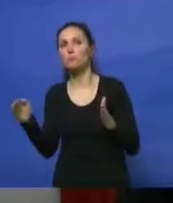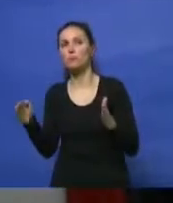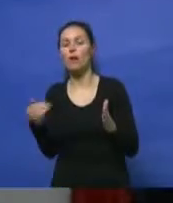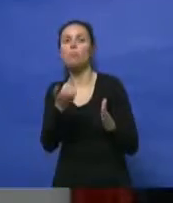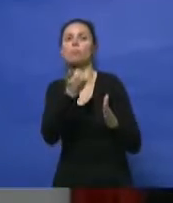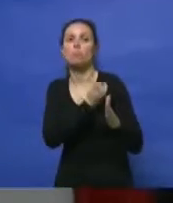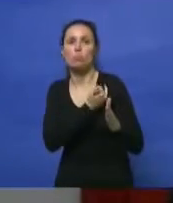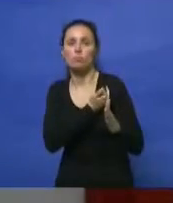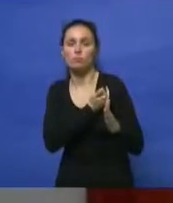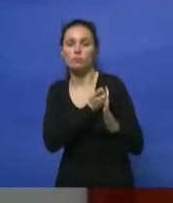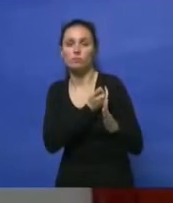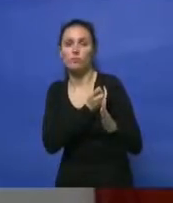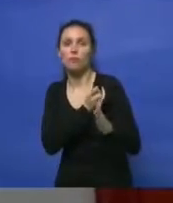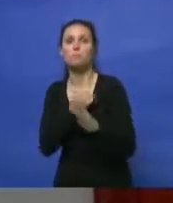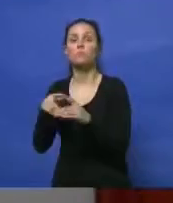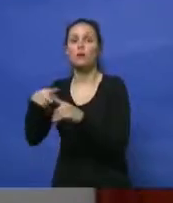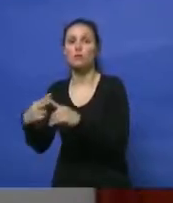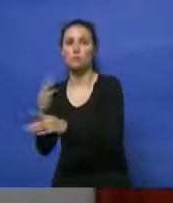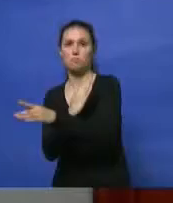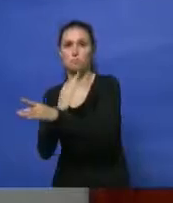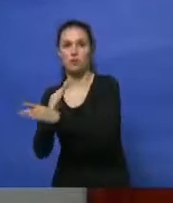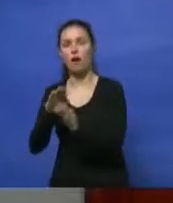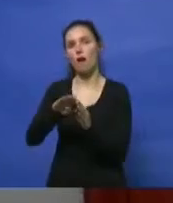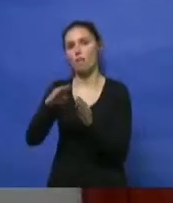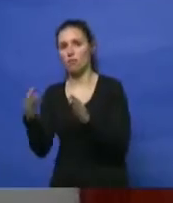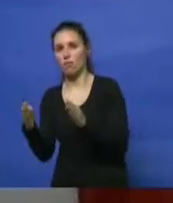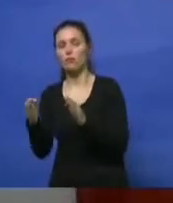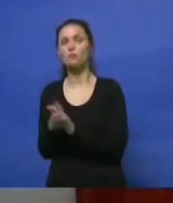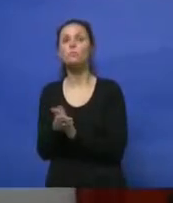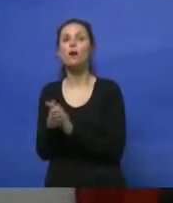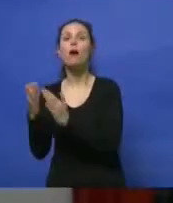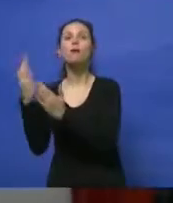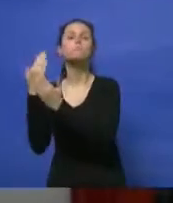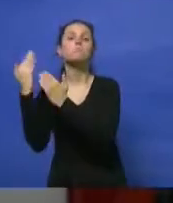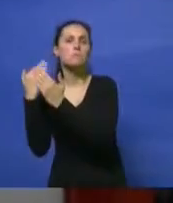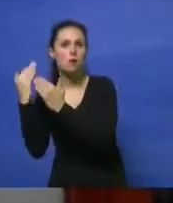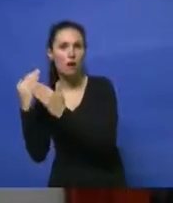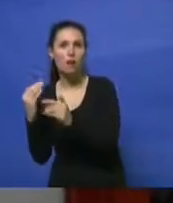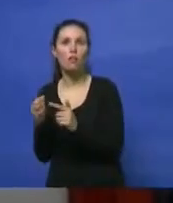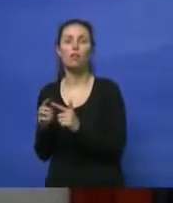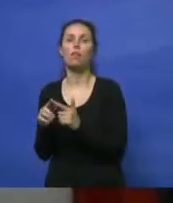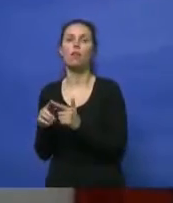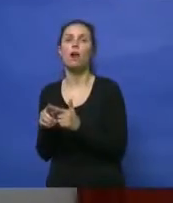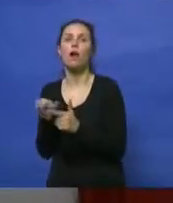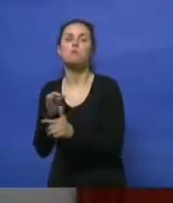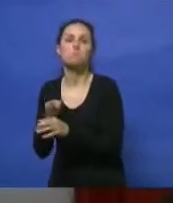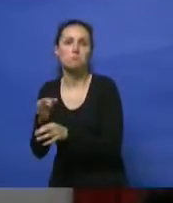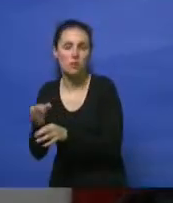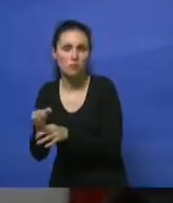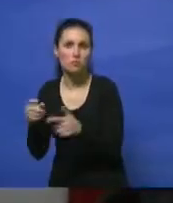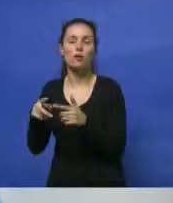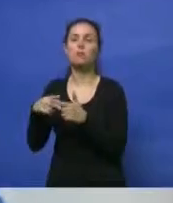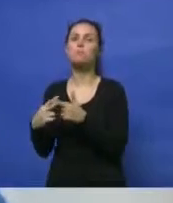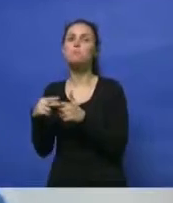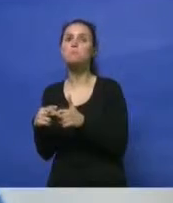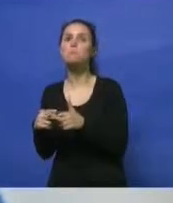la Tecnoteca. Hay una serie de charlas, conferencias, talleres y capacitaciones que se van a dar durante